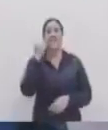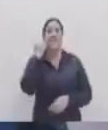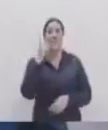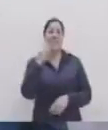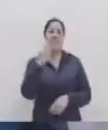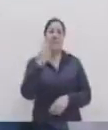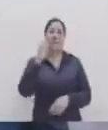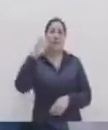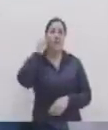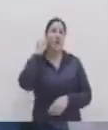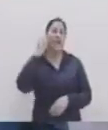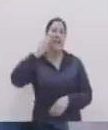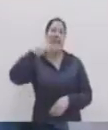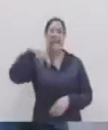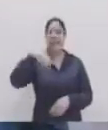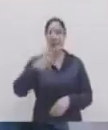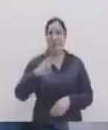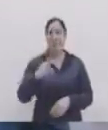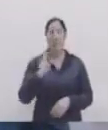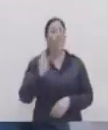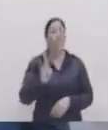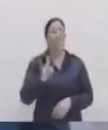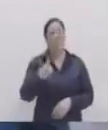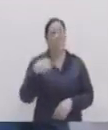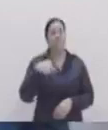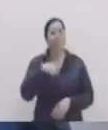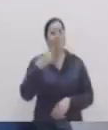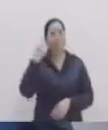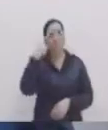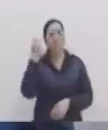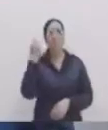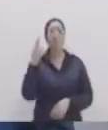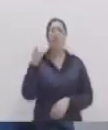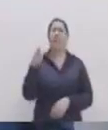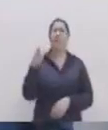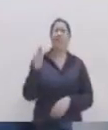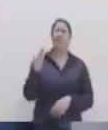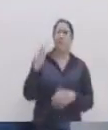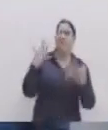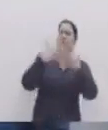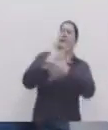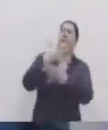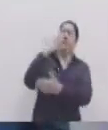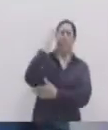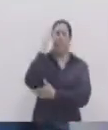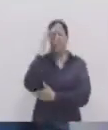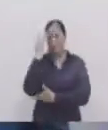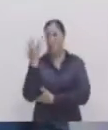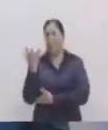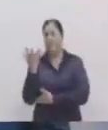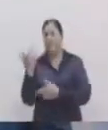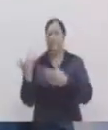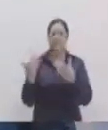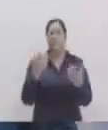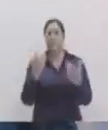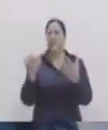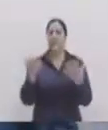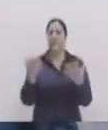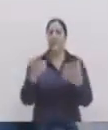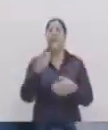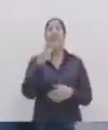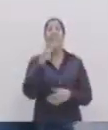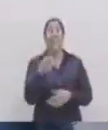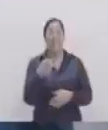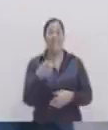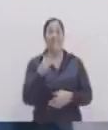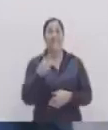aquí vamos a ver siempre, y esto es lo que nos causa la confusión. Sí. ¿Este número o este número? Sí.